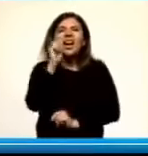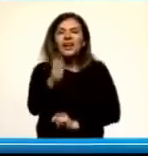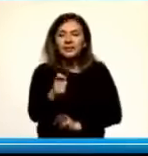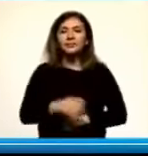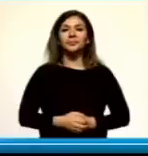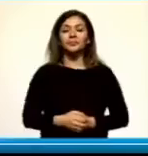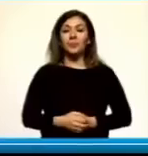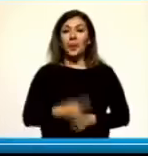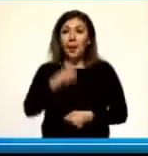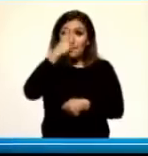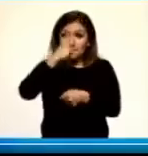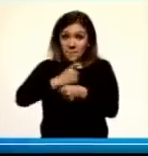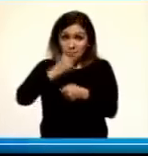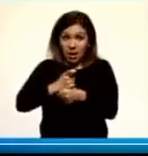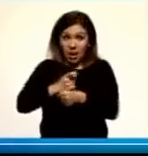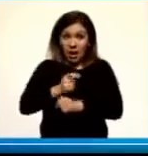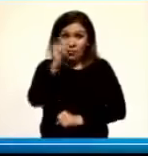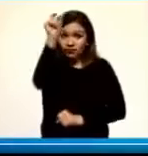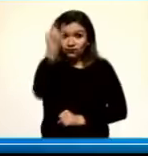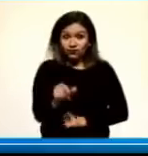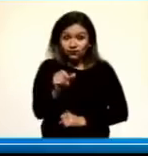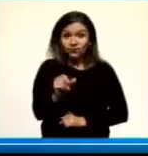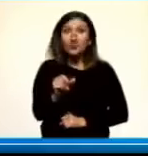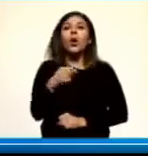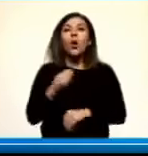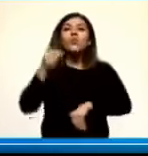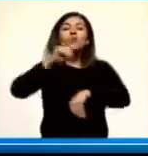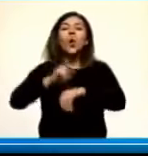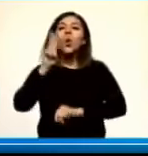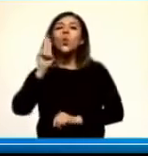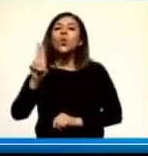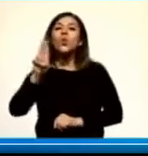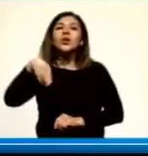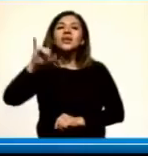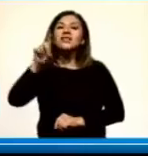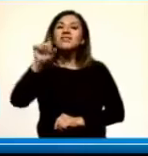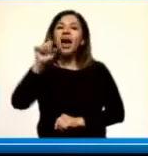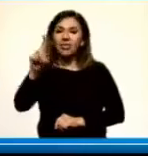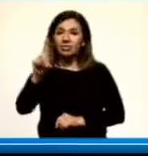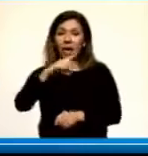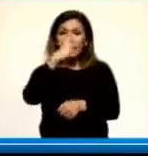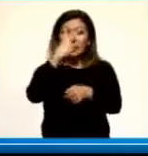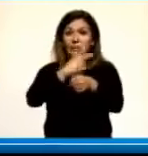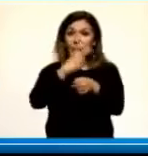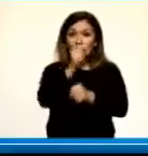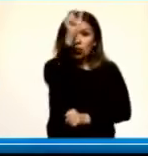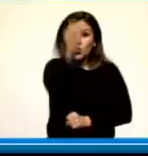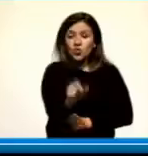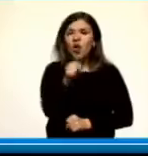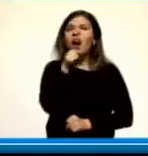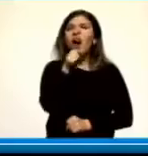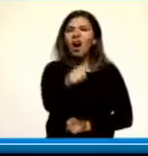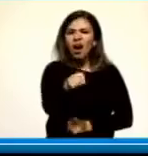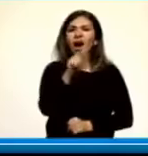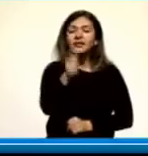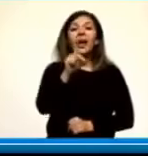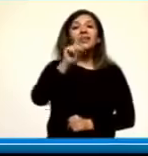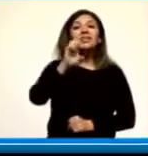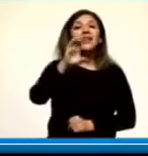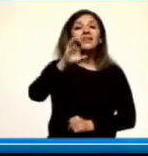En la primera columna nosotros colocamos unidades. En la segunda columna colocamos